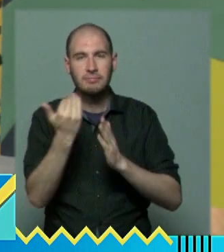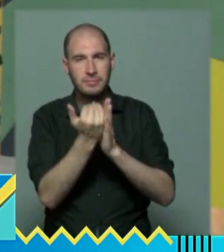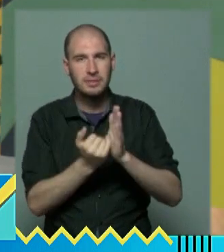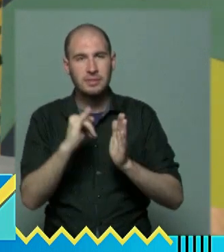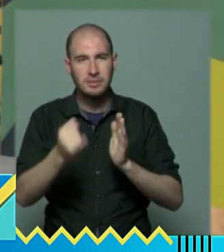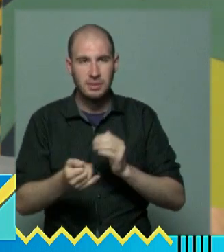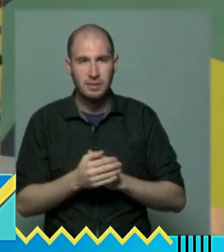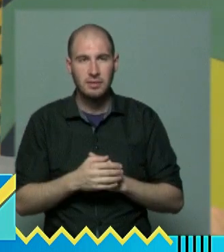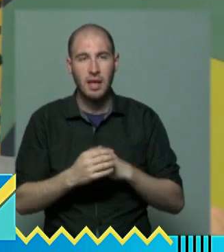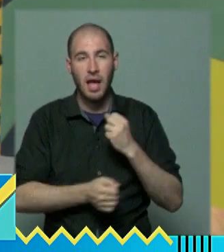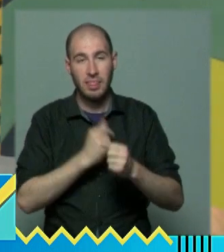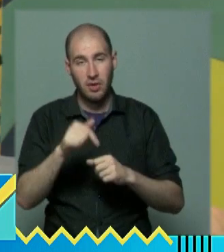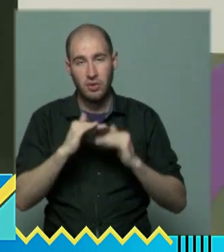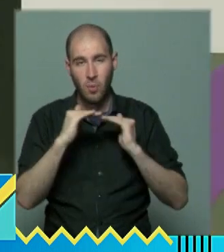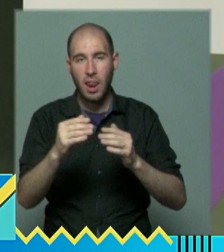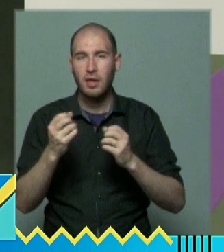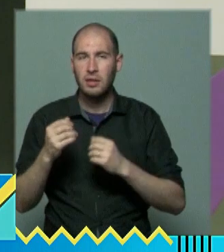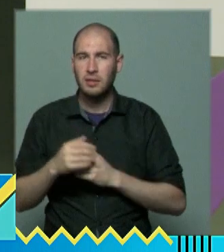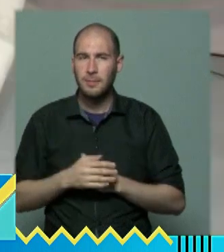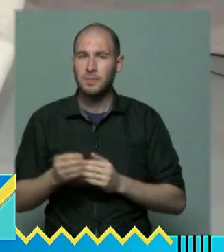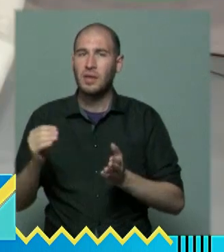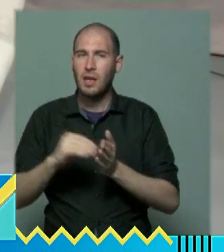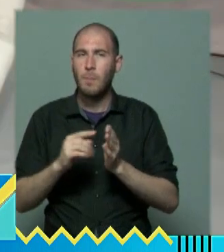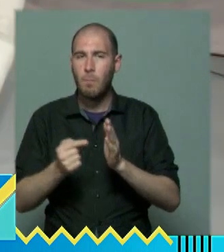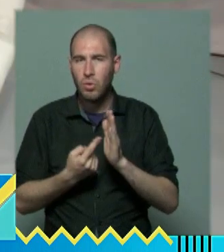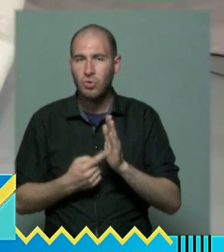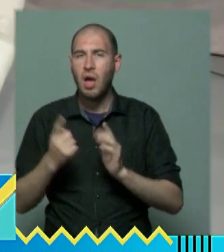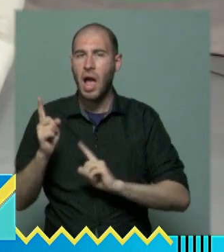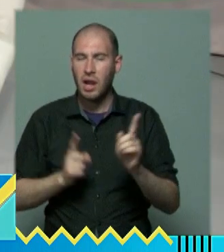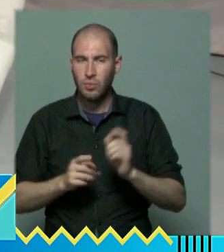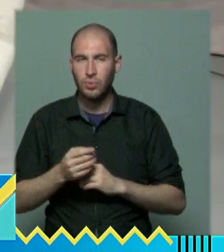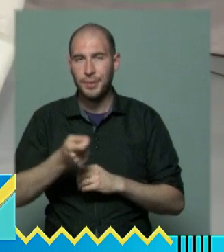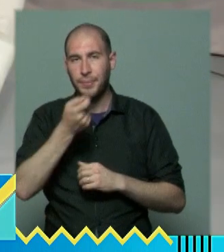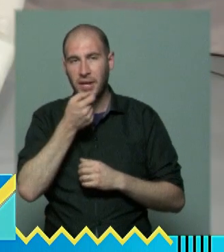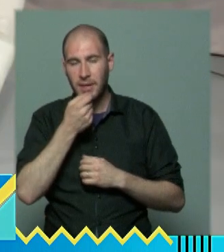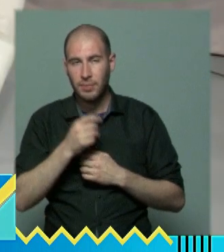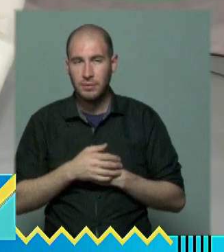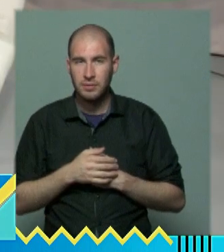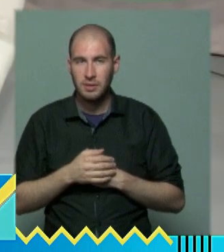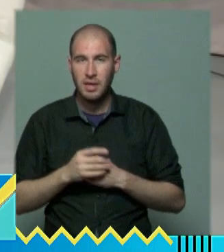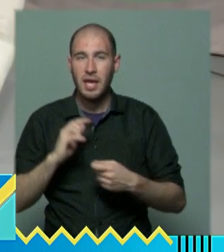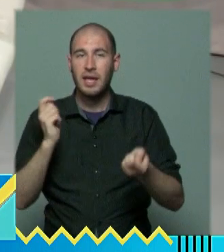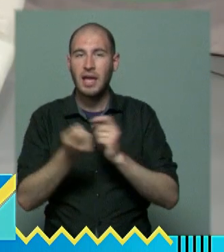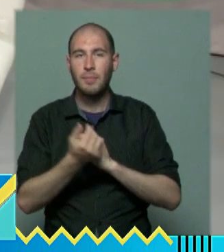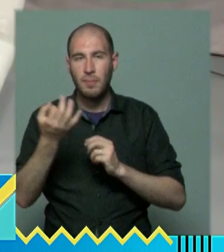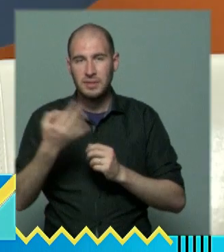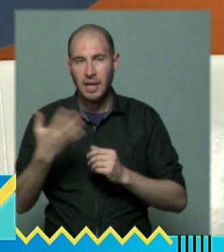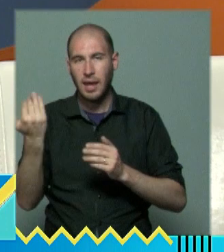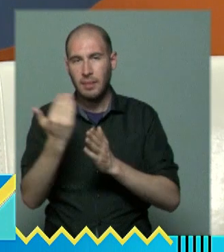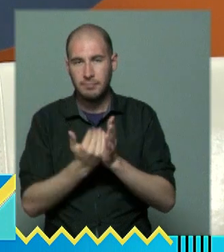que han seguido hasta el día de hoy. No, pregunto porque... Excluye algunos ítems, como eso, algunas bonificaciones especiales,